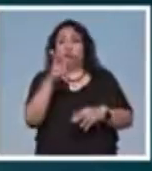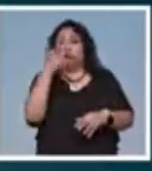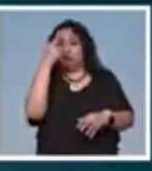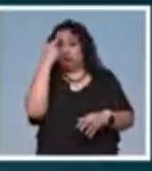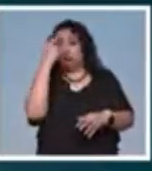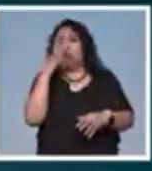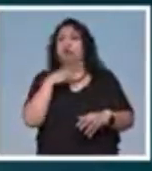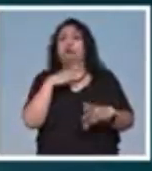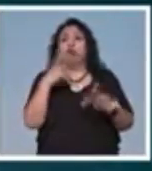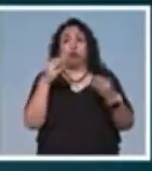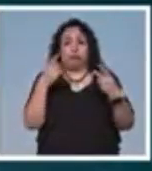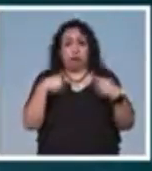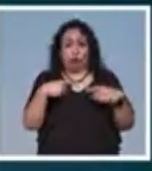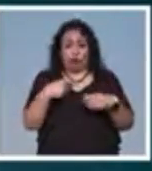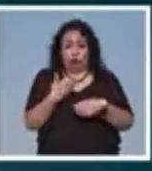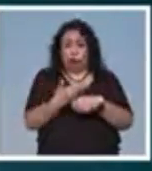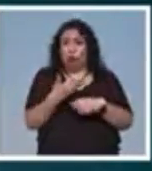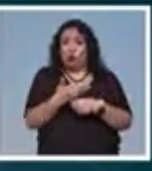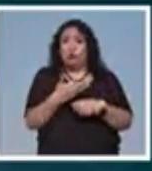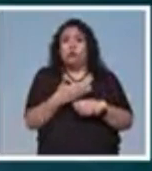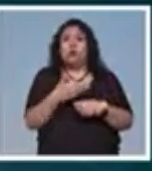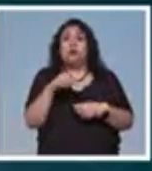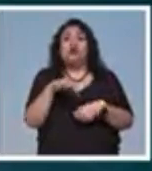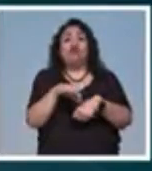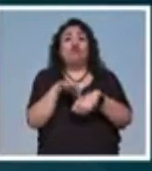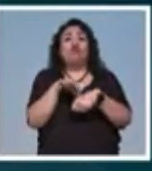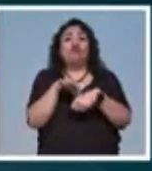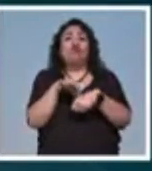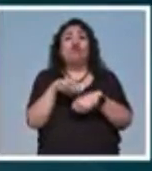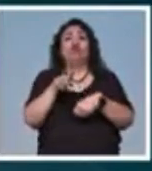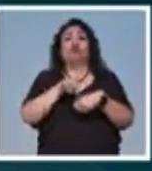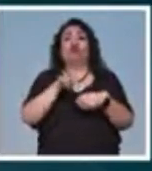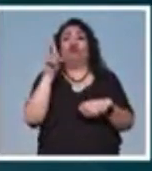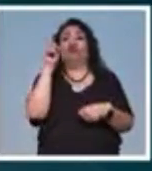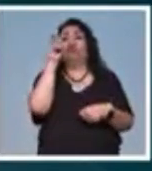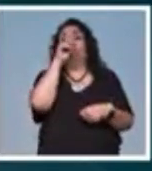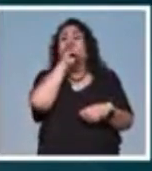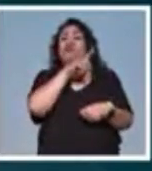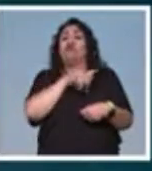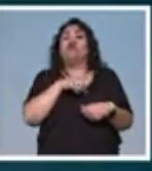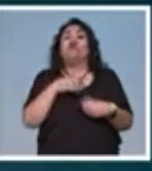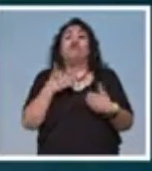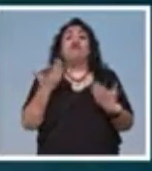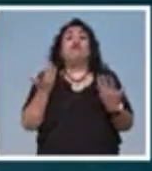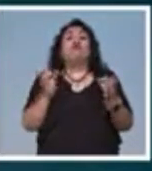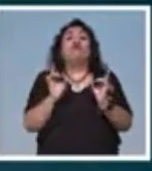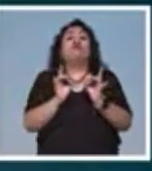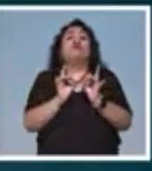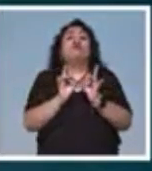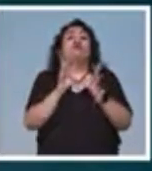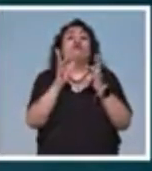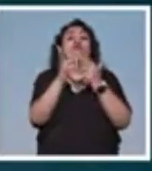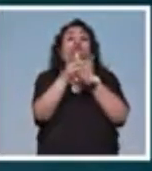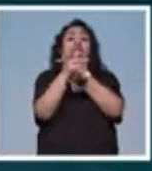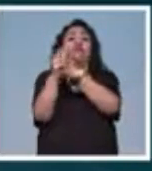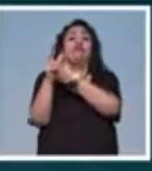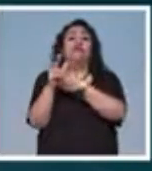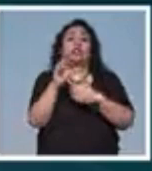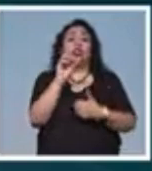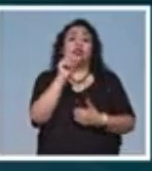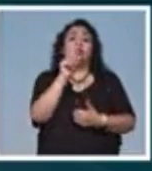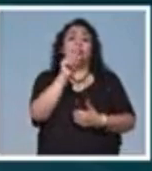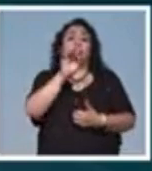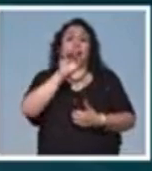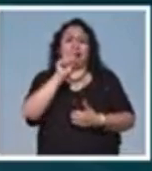que hay muchas personas que están ahorita viviendo días complejos, momentos muy complejos por todo lo que pasó con el huracán Otis.